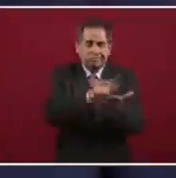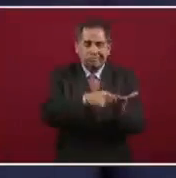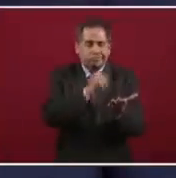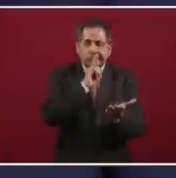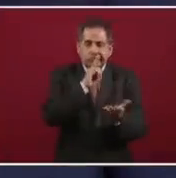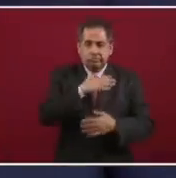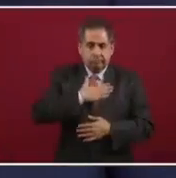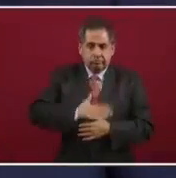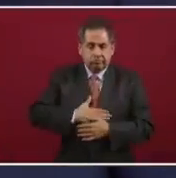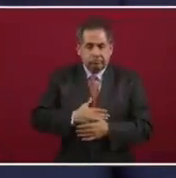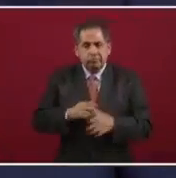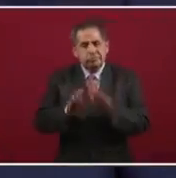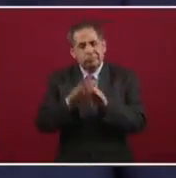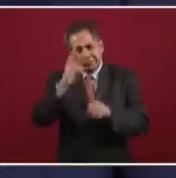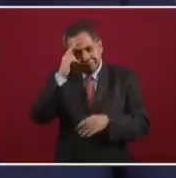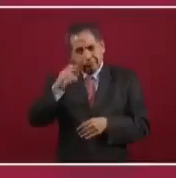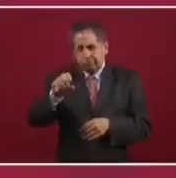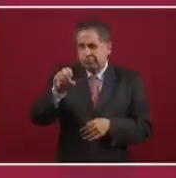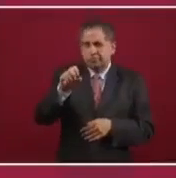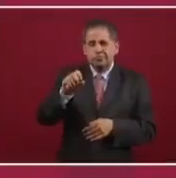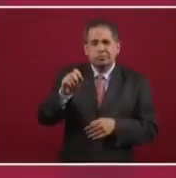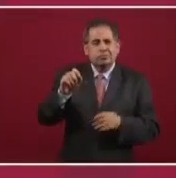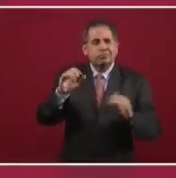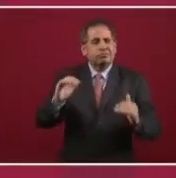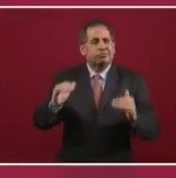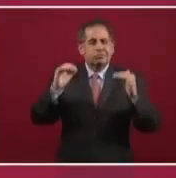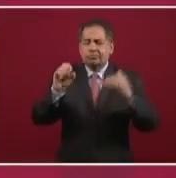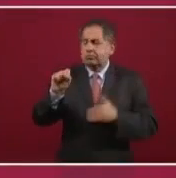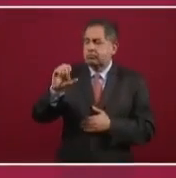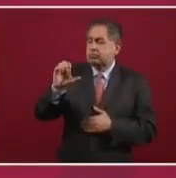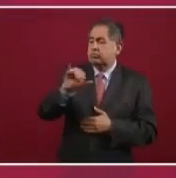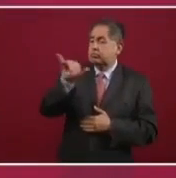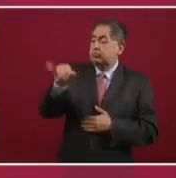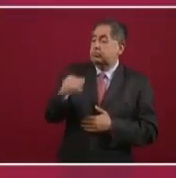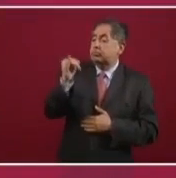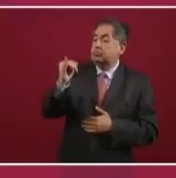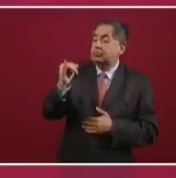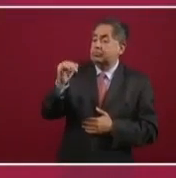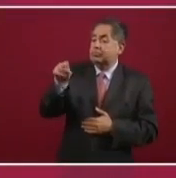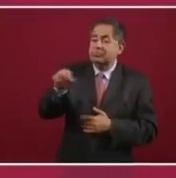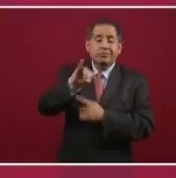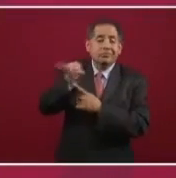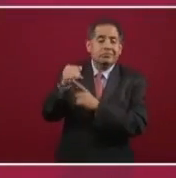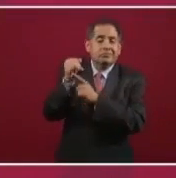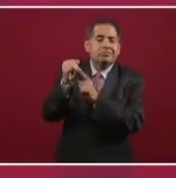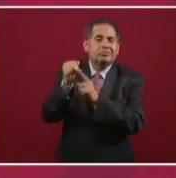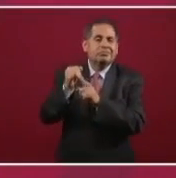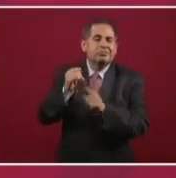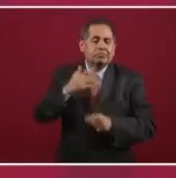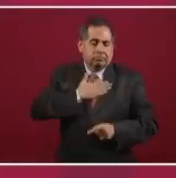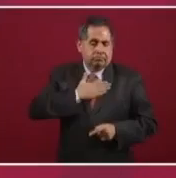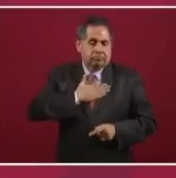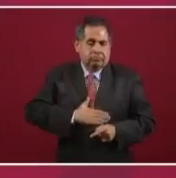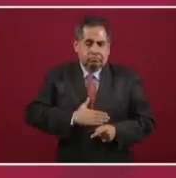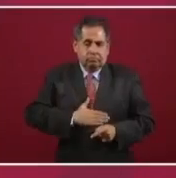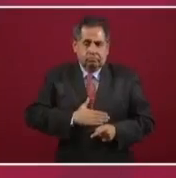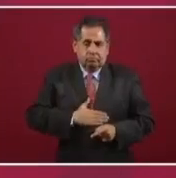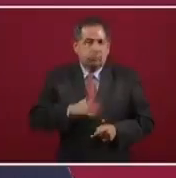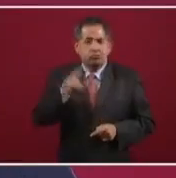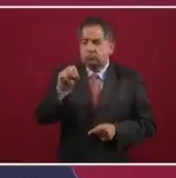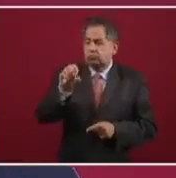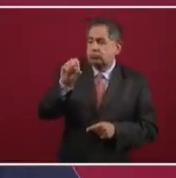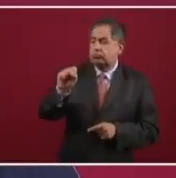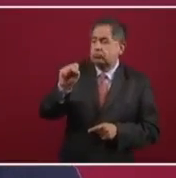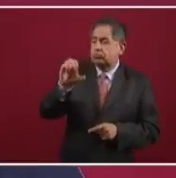¿Cómo se llama la Suprema Corte? Suprema Corte de Justicia, no es Suprema Corte